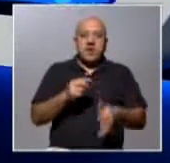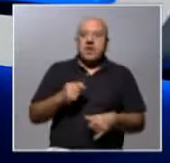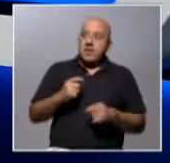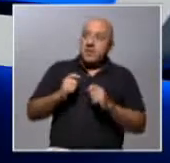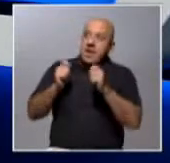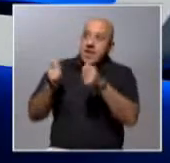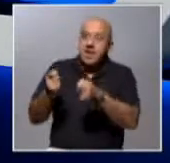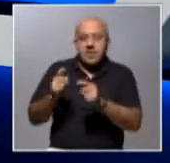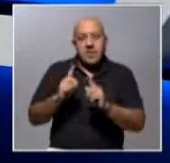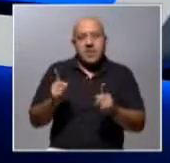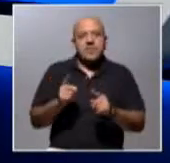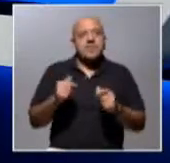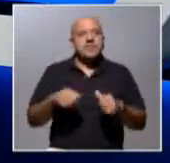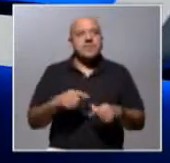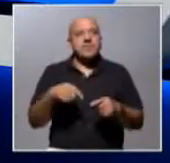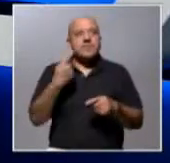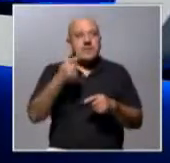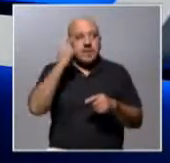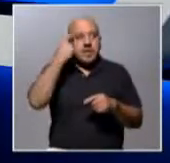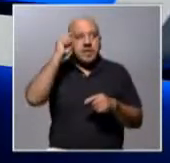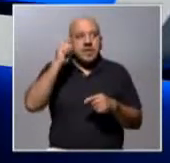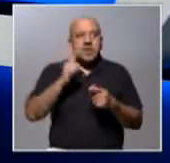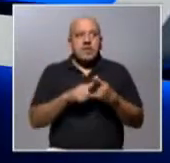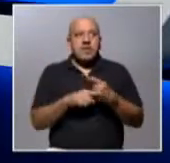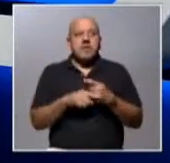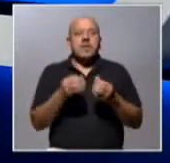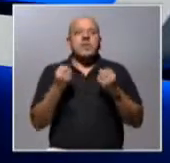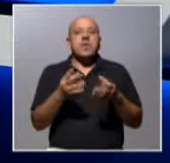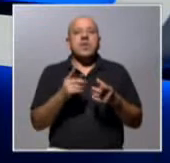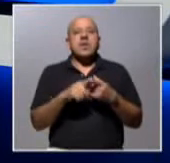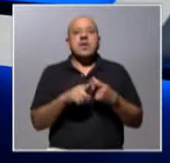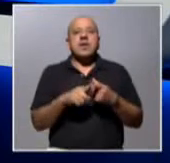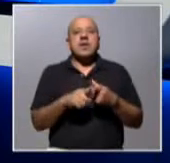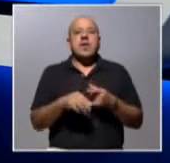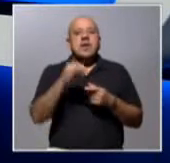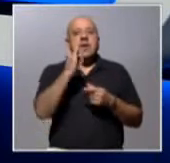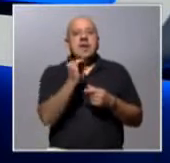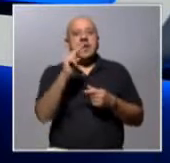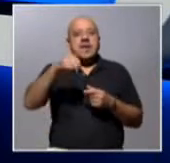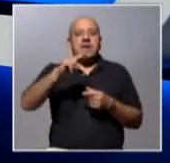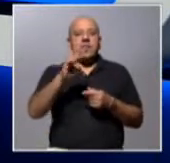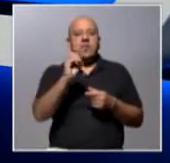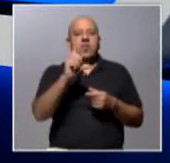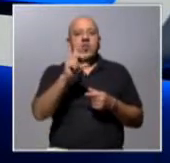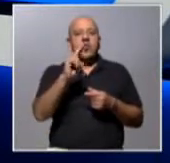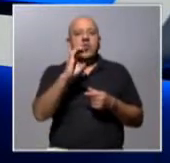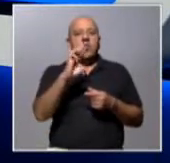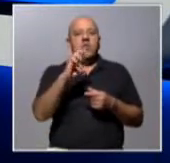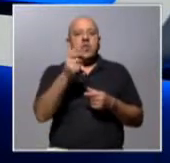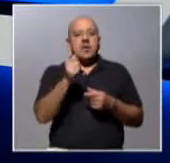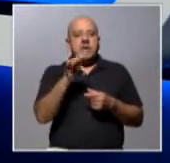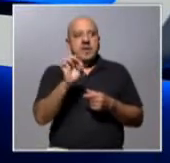Bueno, nos vamos a otra iniciativa solidaria, porque el portal involucrate.uy, que trabaja ya